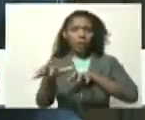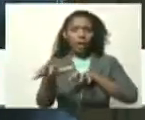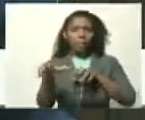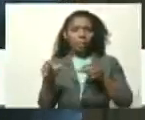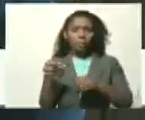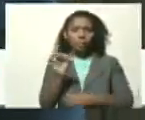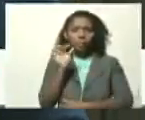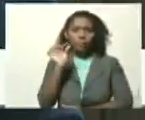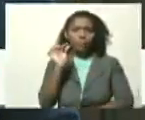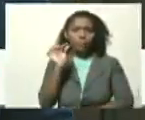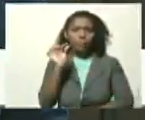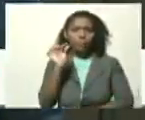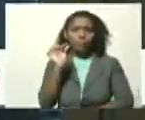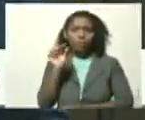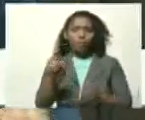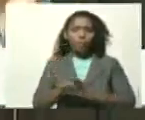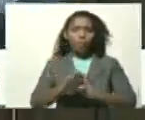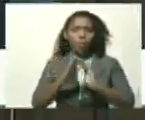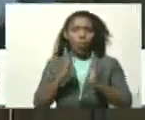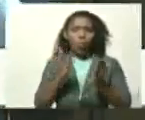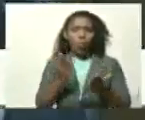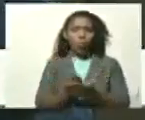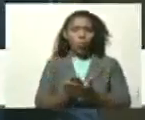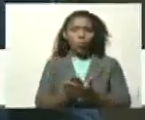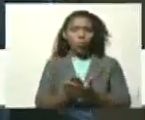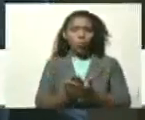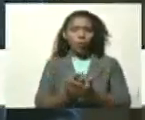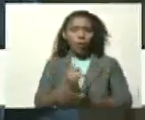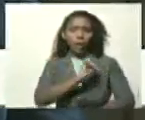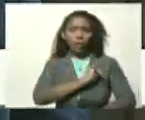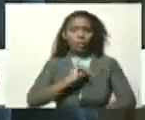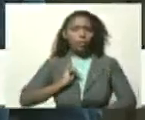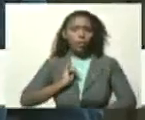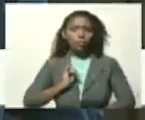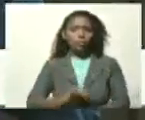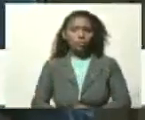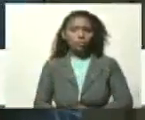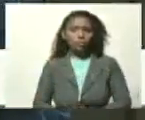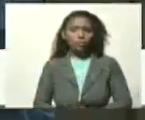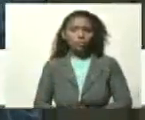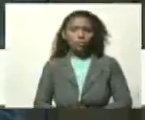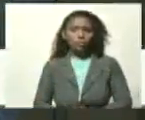pequeña del mundo es la individual.